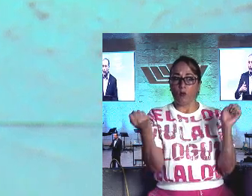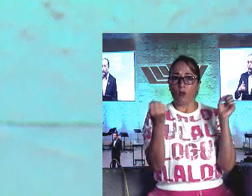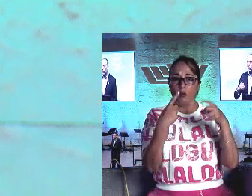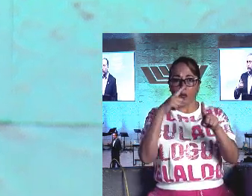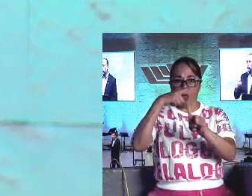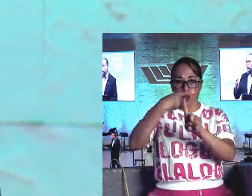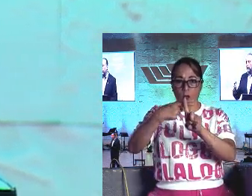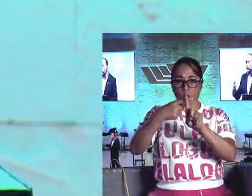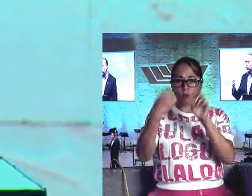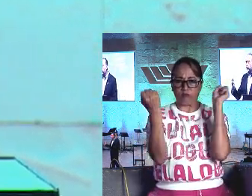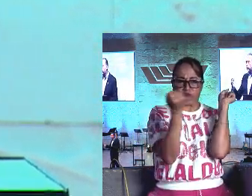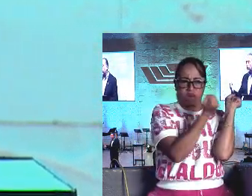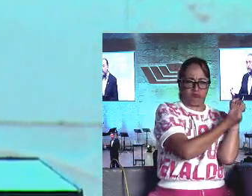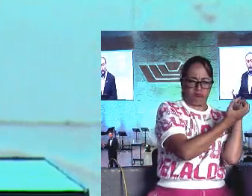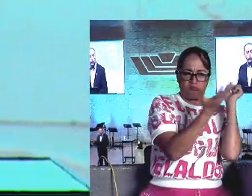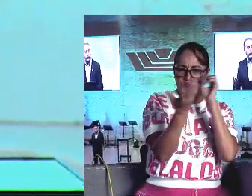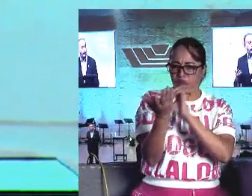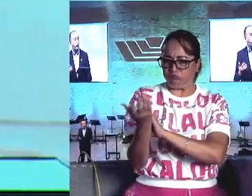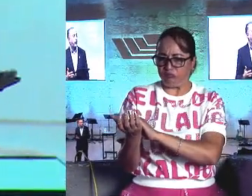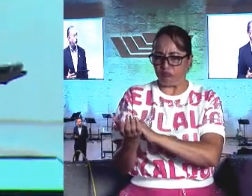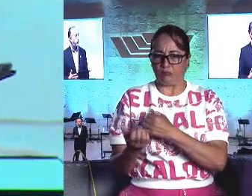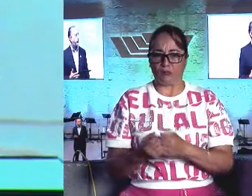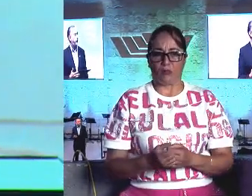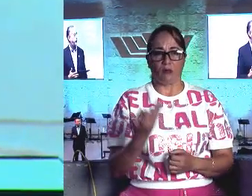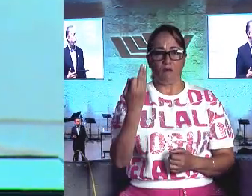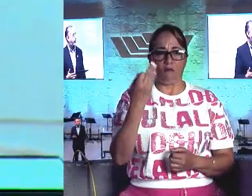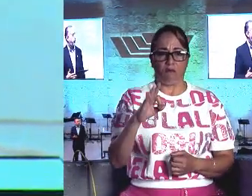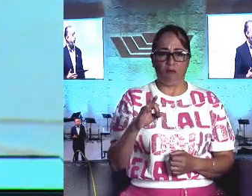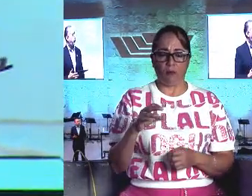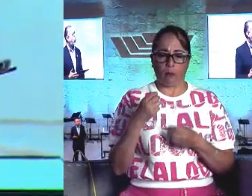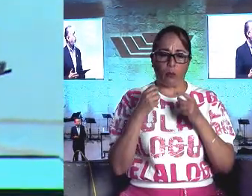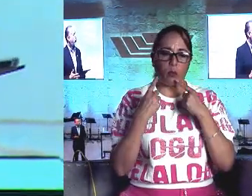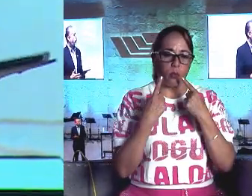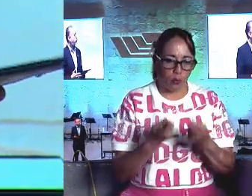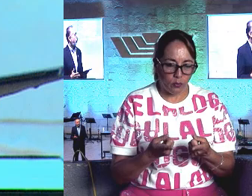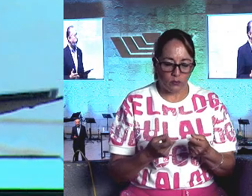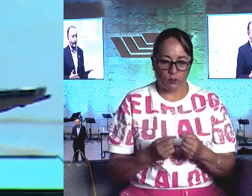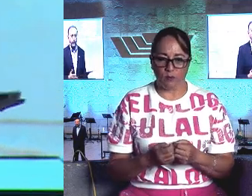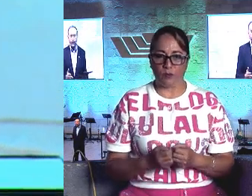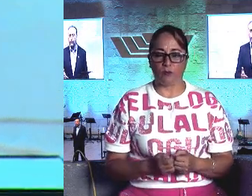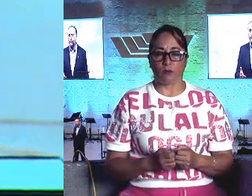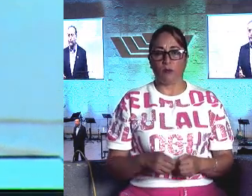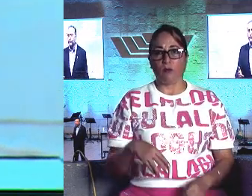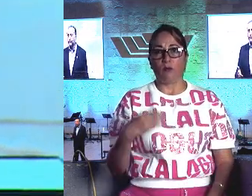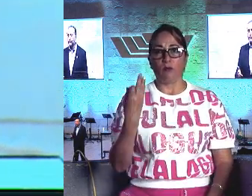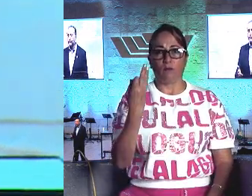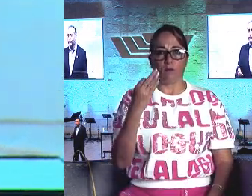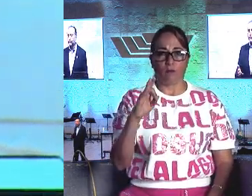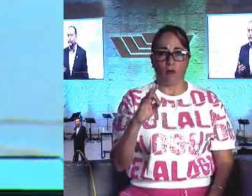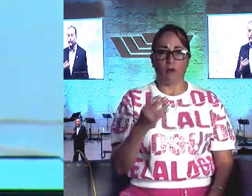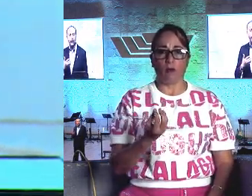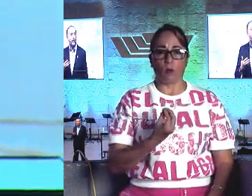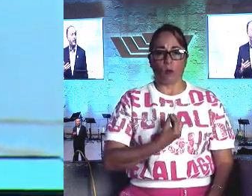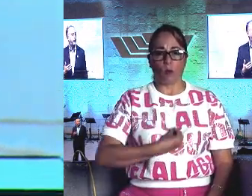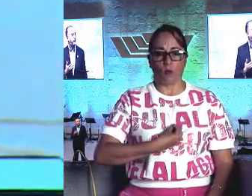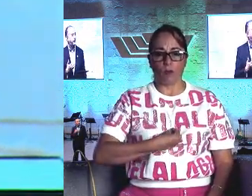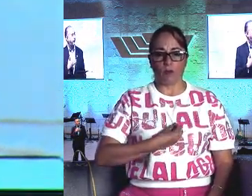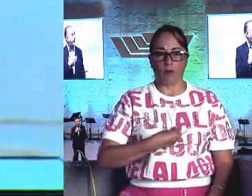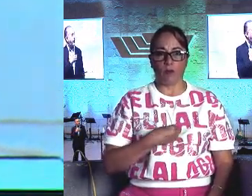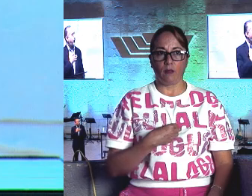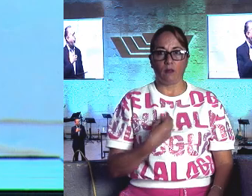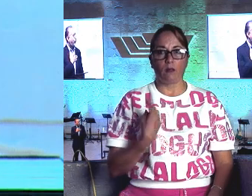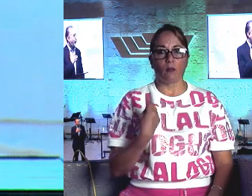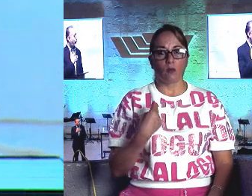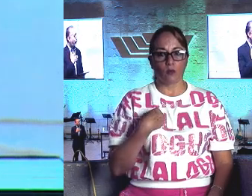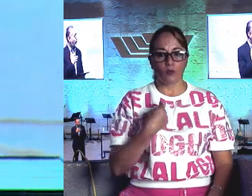azotado, escupido, humillado, desnudado. ¿Y todo eso por culpa de quién? ¿De quién?